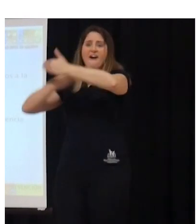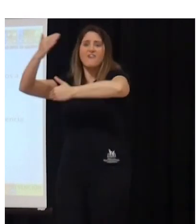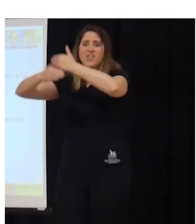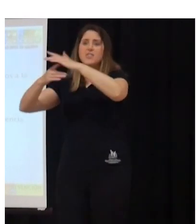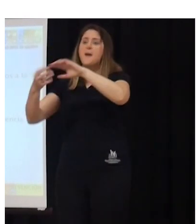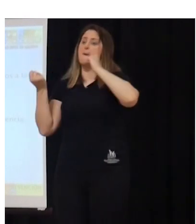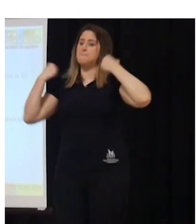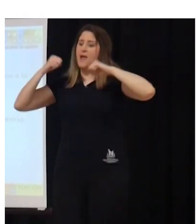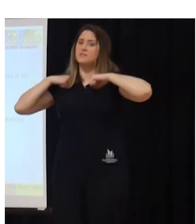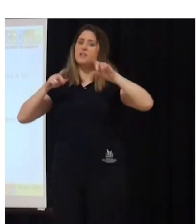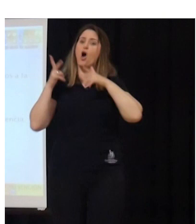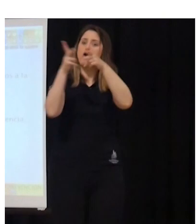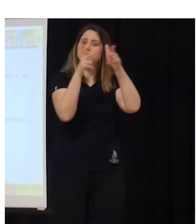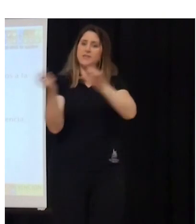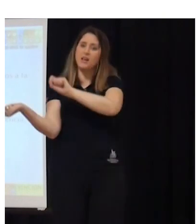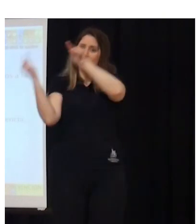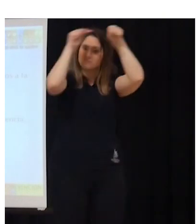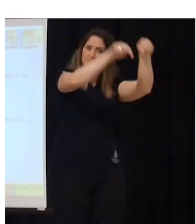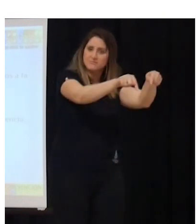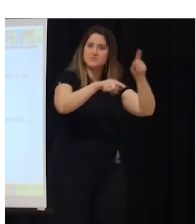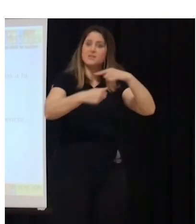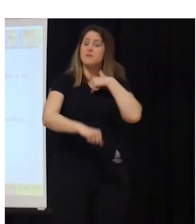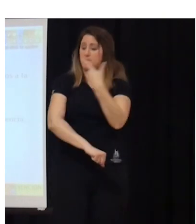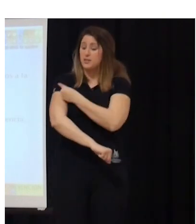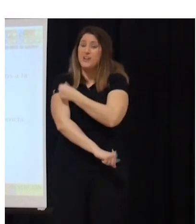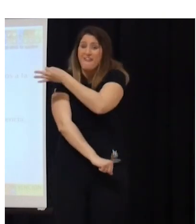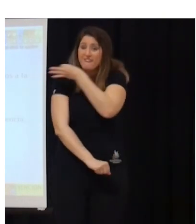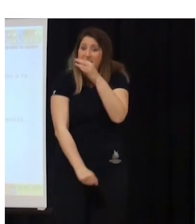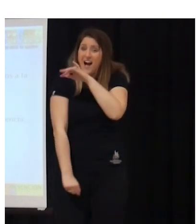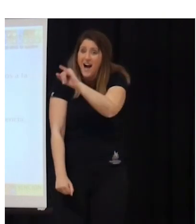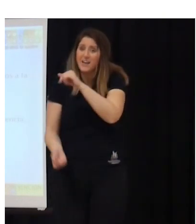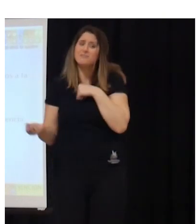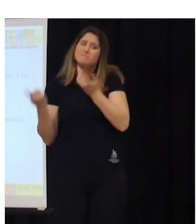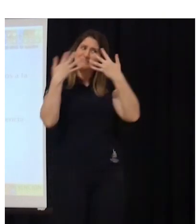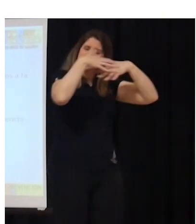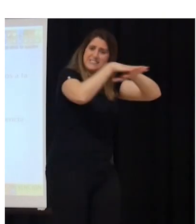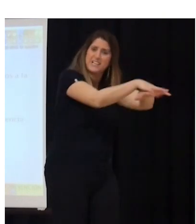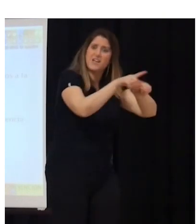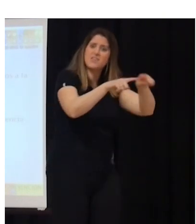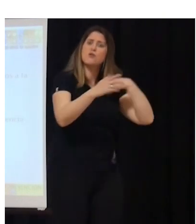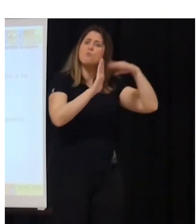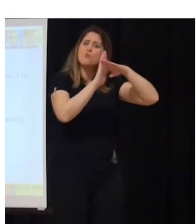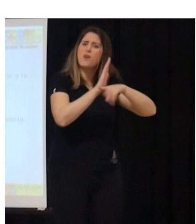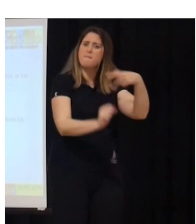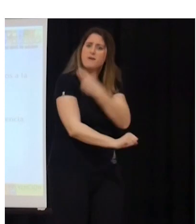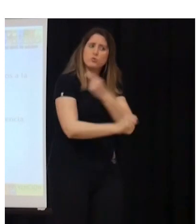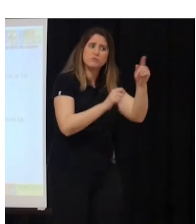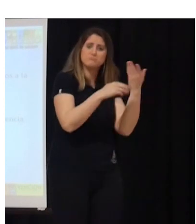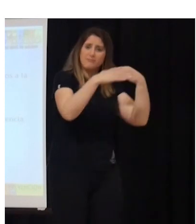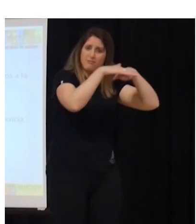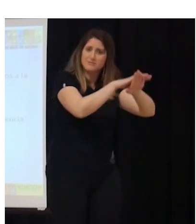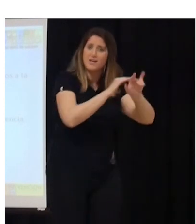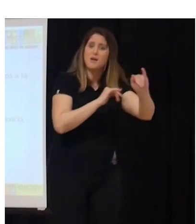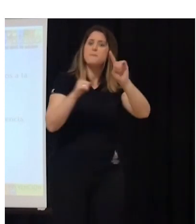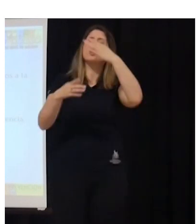a la práctica clínica. Que si existen vacunas eficaces, se implementen los programas de vacunación. Pero no se olviden